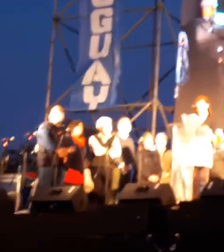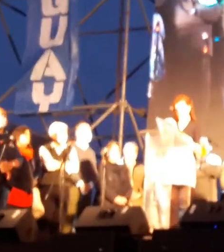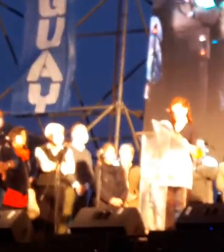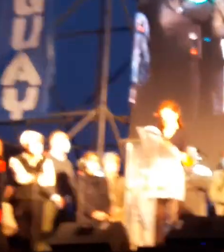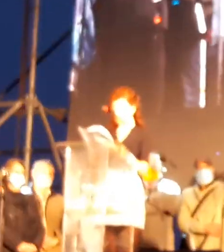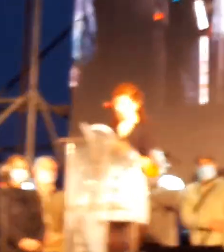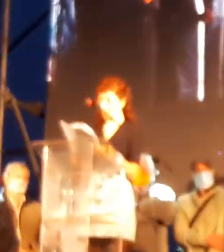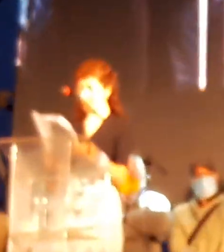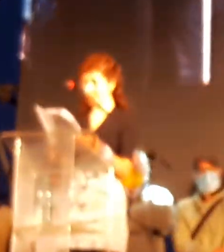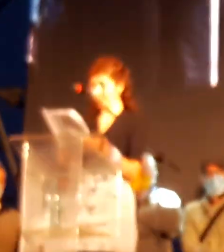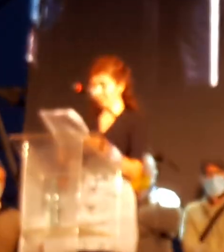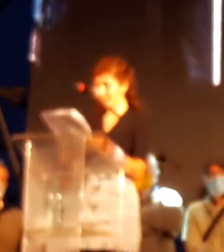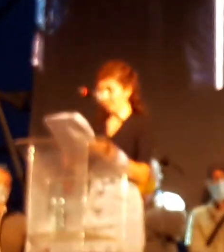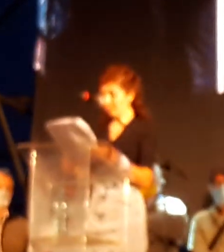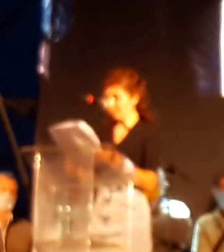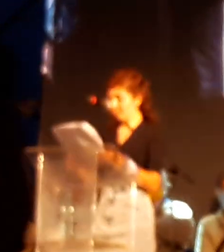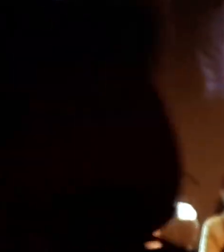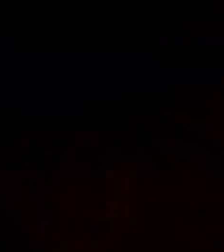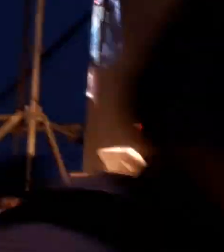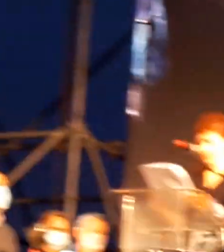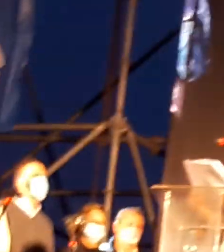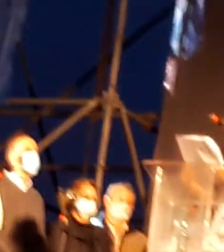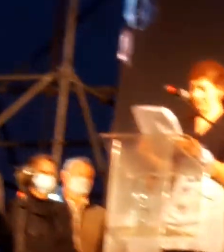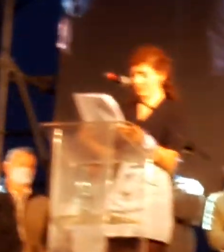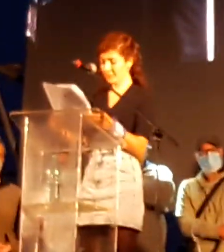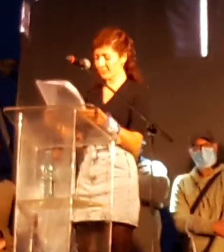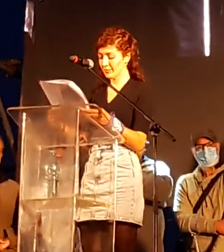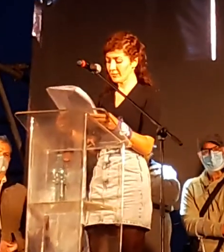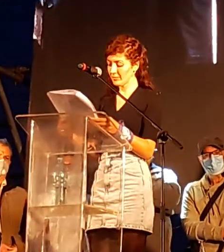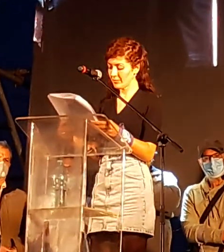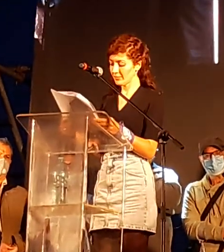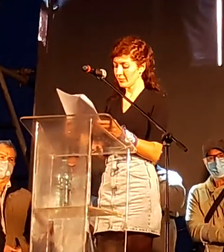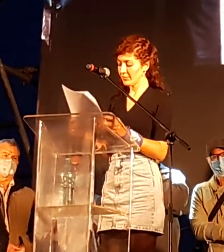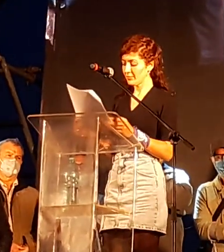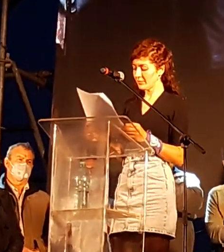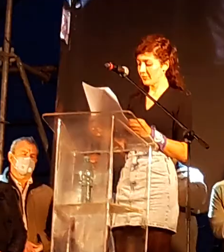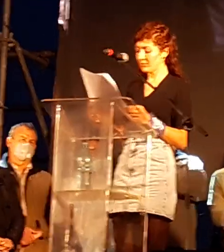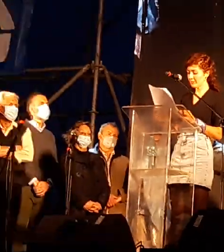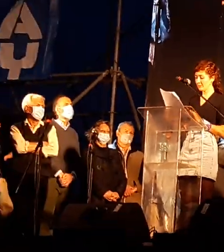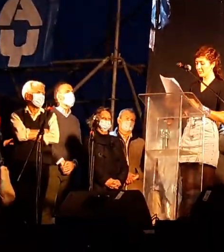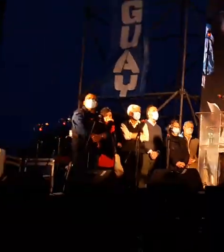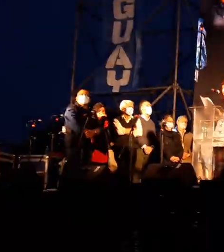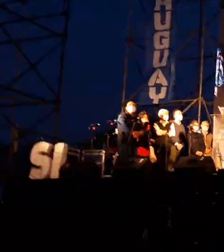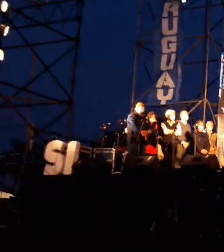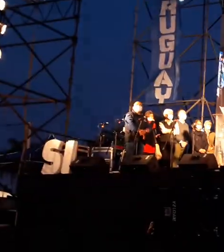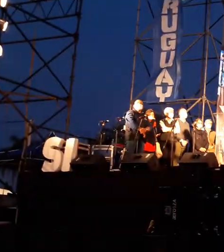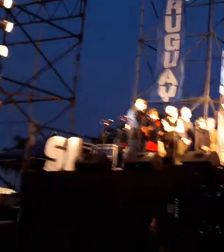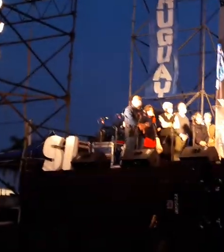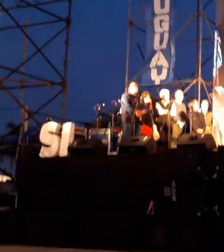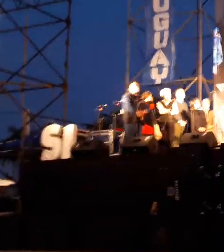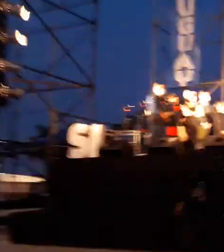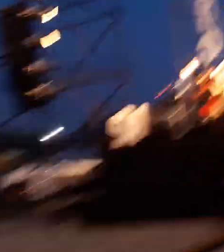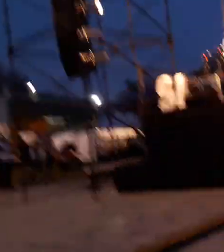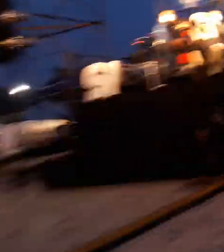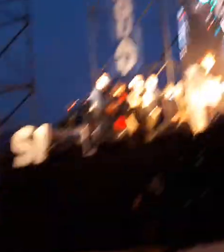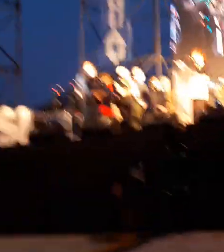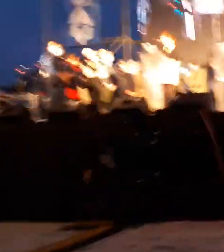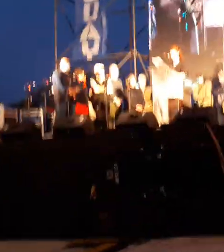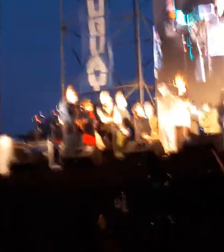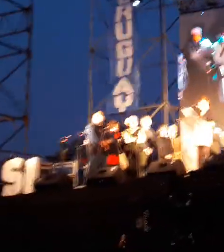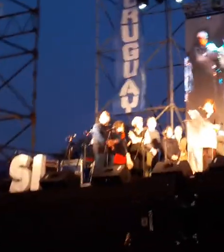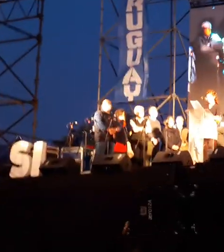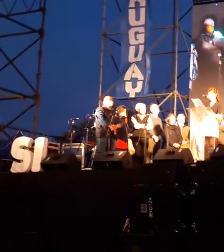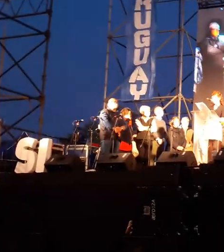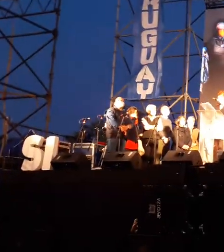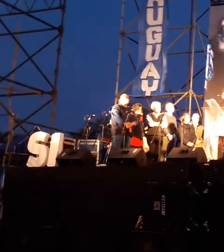año 2020, en plena pandemia, cae el poder adquisitivo de salarios, jubilaciones y pensiones, se incrementa el desempleo y la